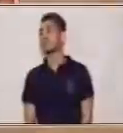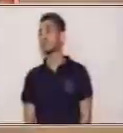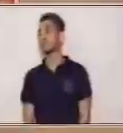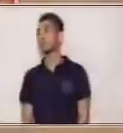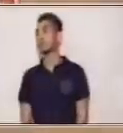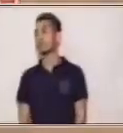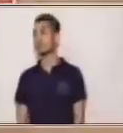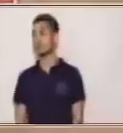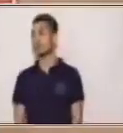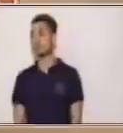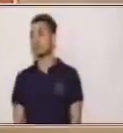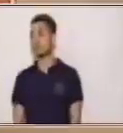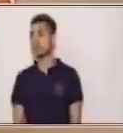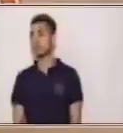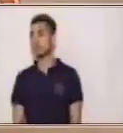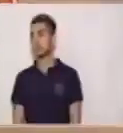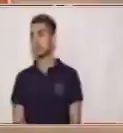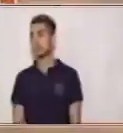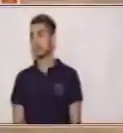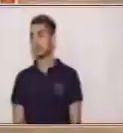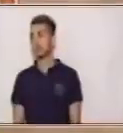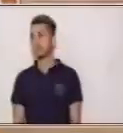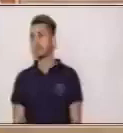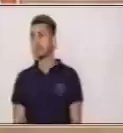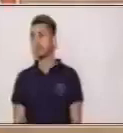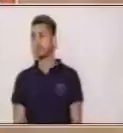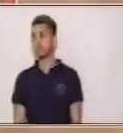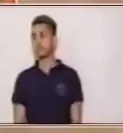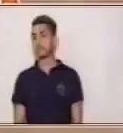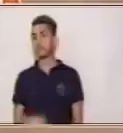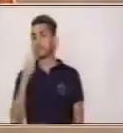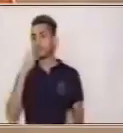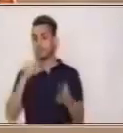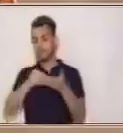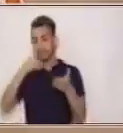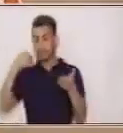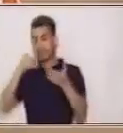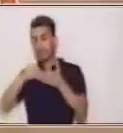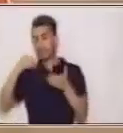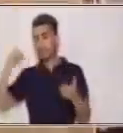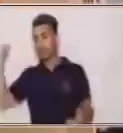Para que tú tengas la idea clara.